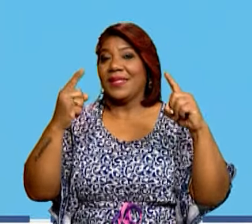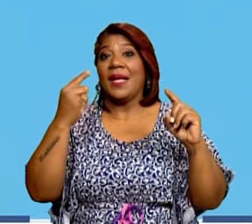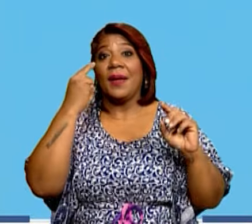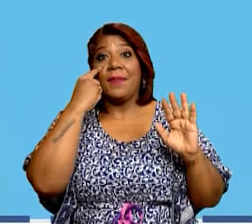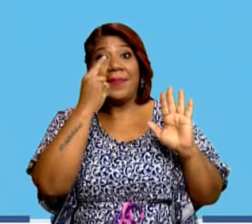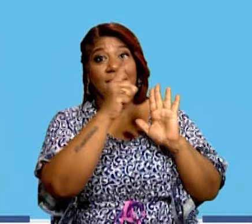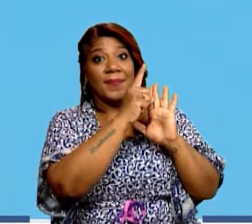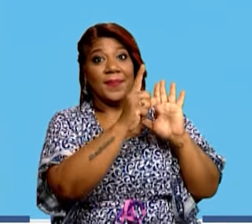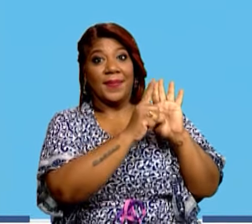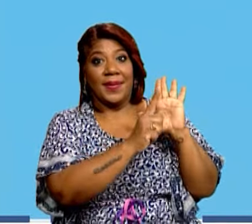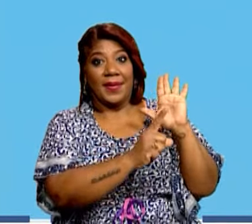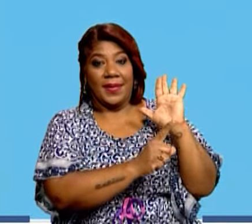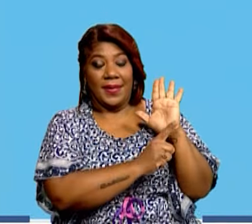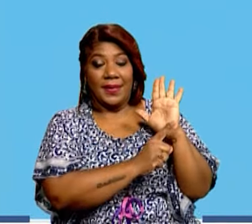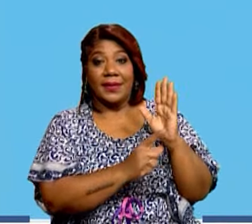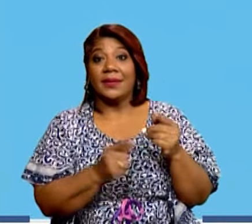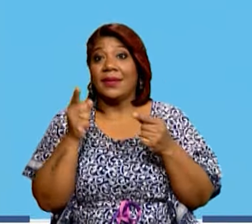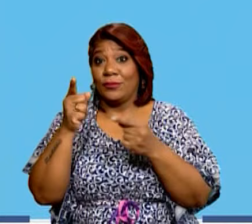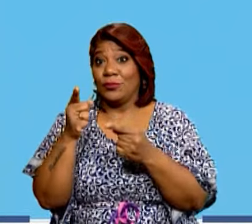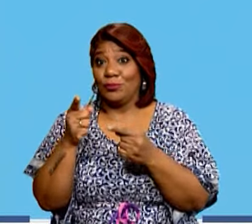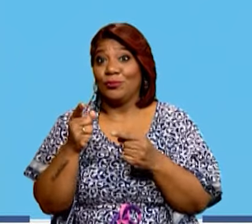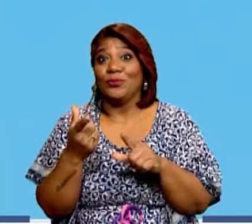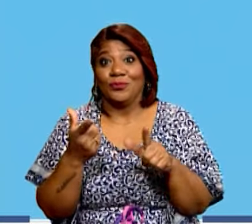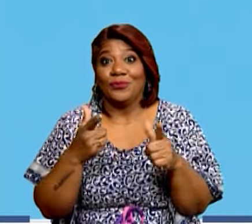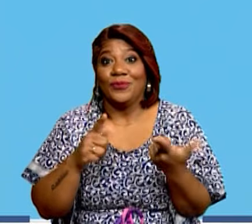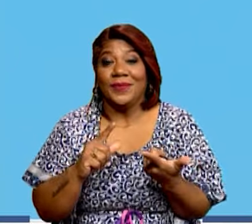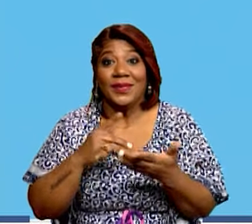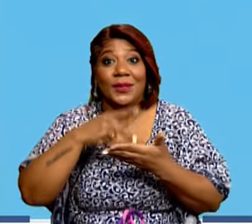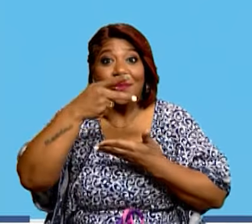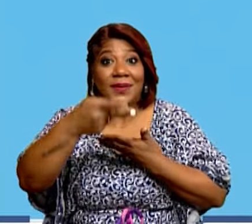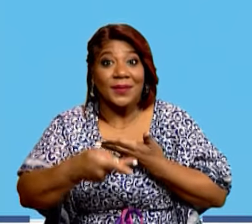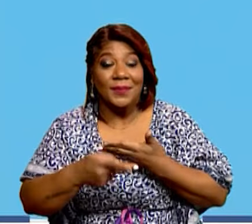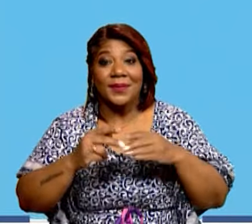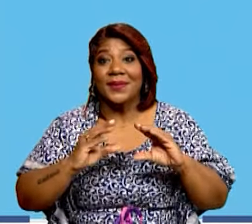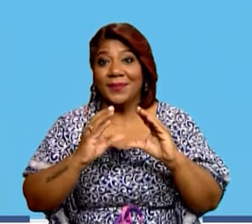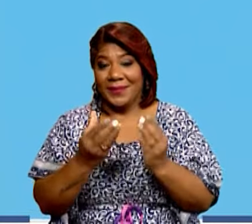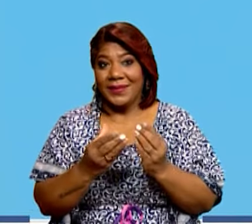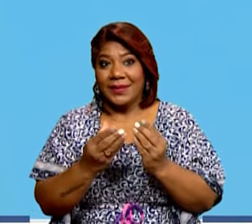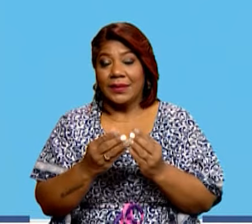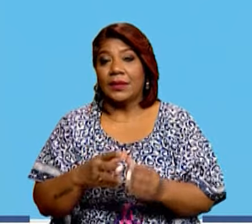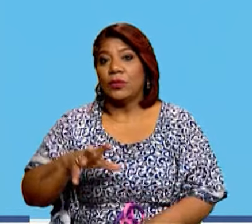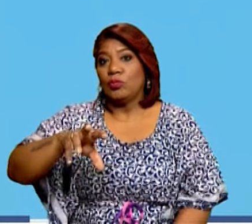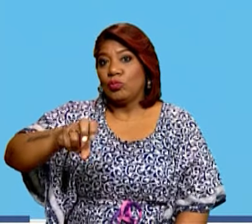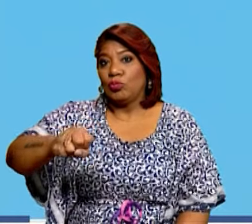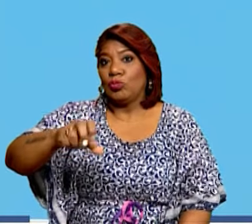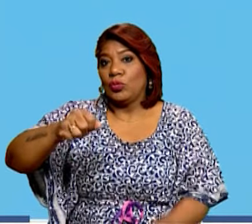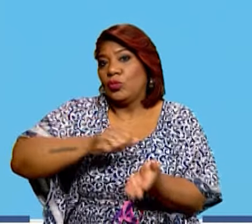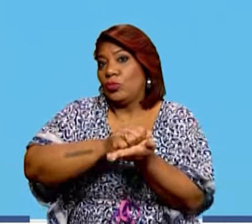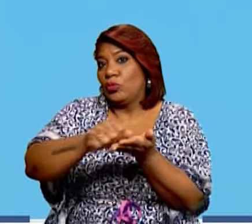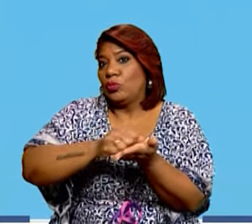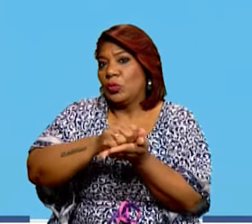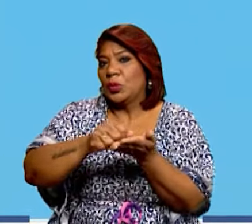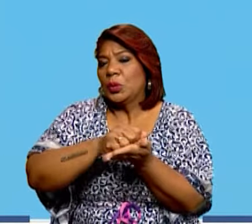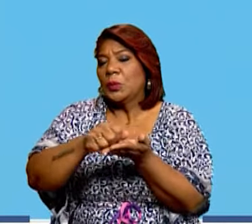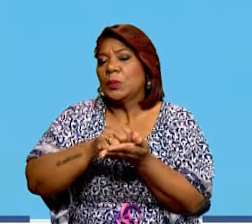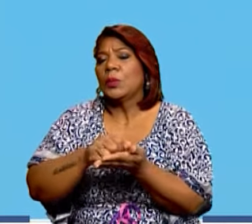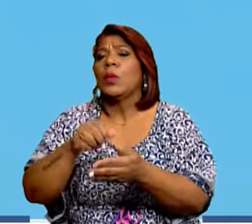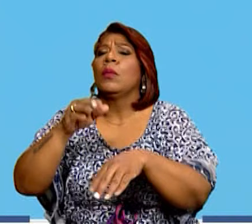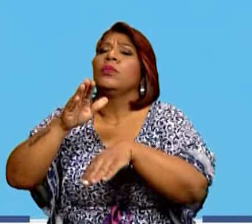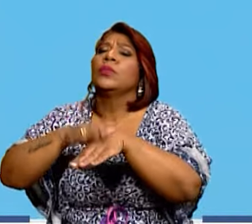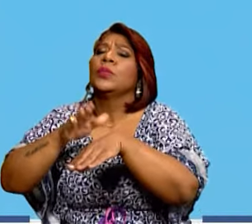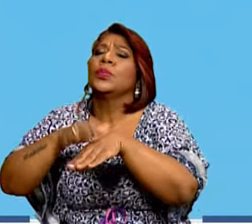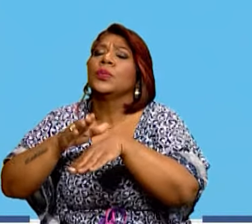que ellos van a necesitar, que vamos a utilizar, una esponja, puede ser una esponja vieja que está en casa y no las